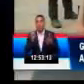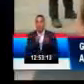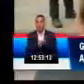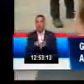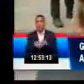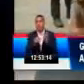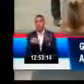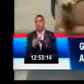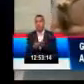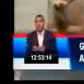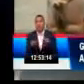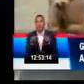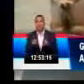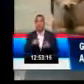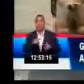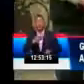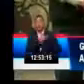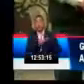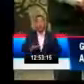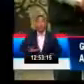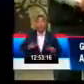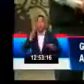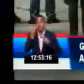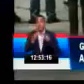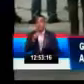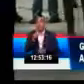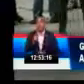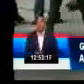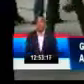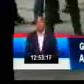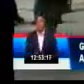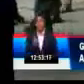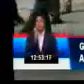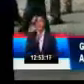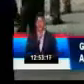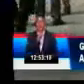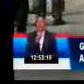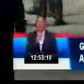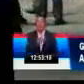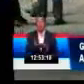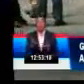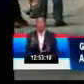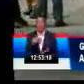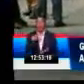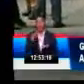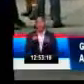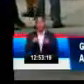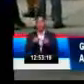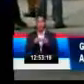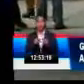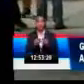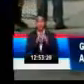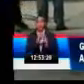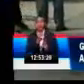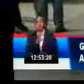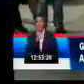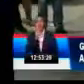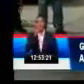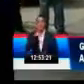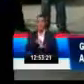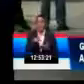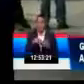dañaron las instalaciones, y también el jefe de Estado visitó un restaurante donde se entregó también un préstamo